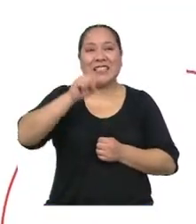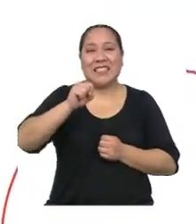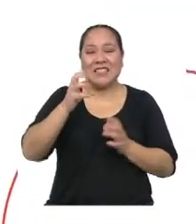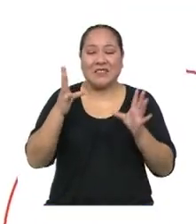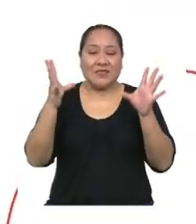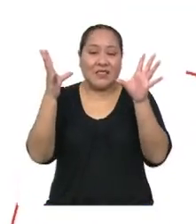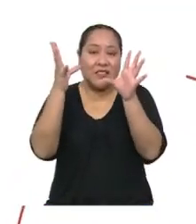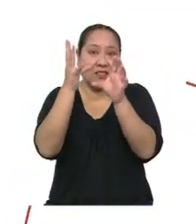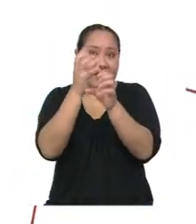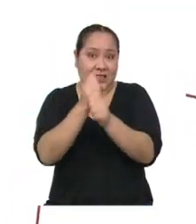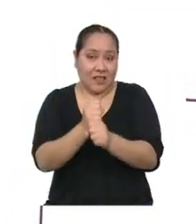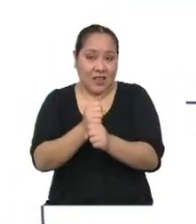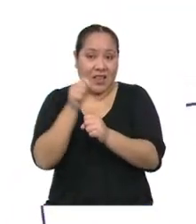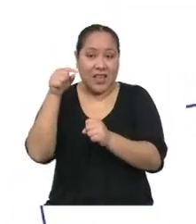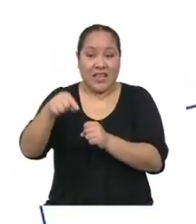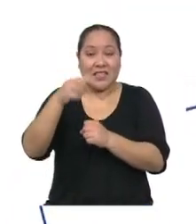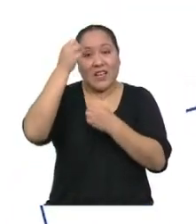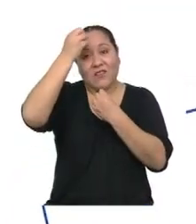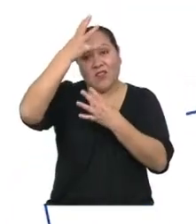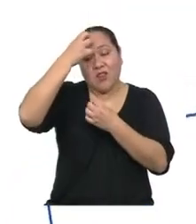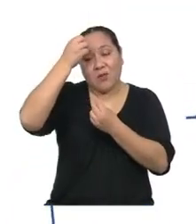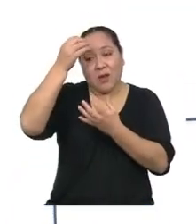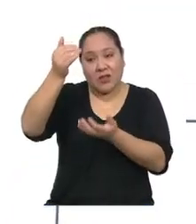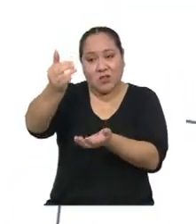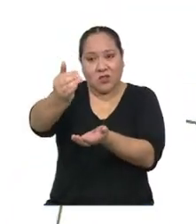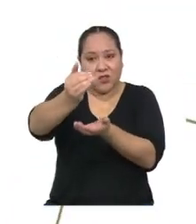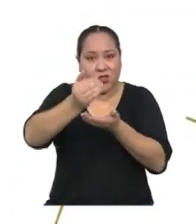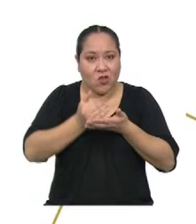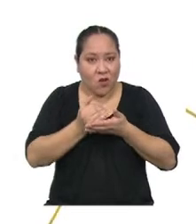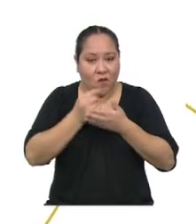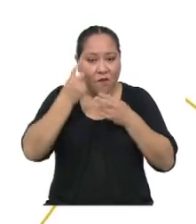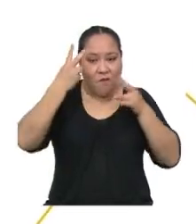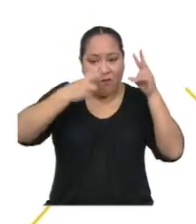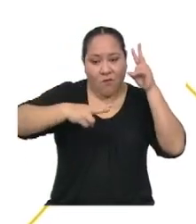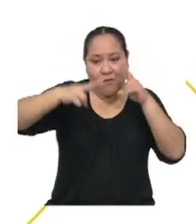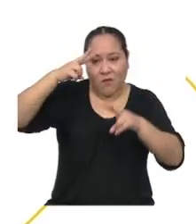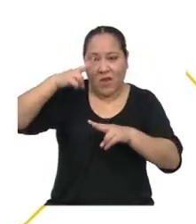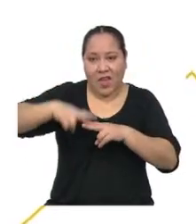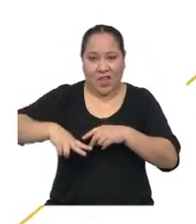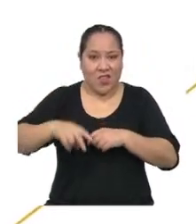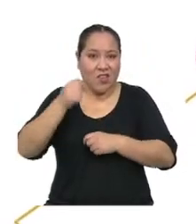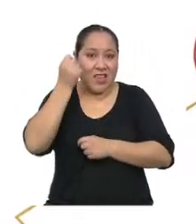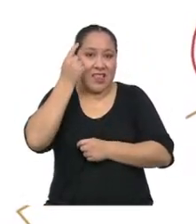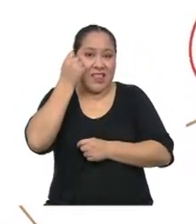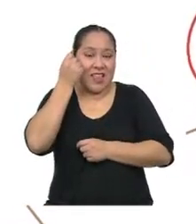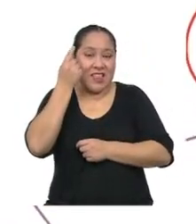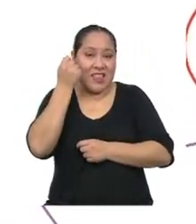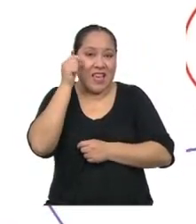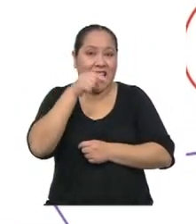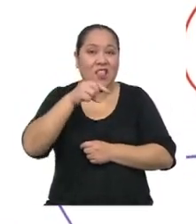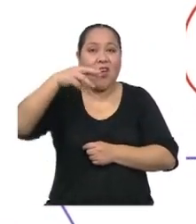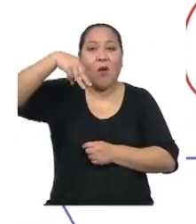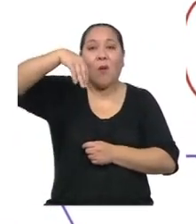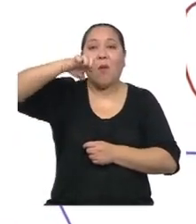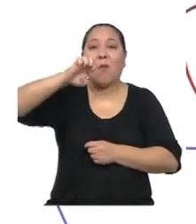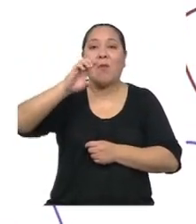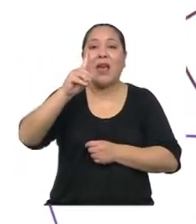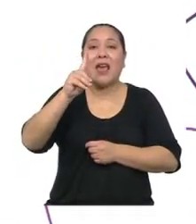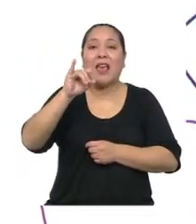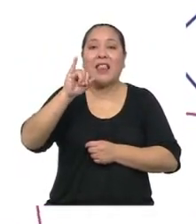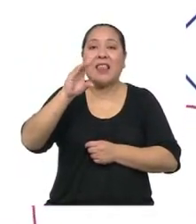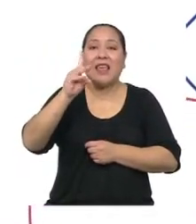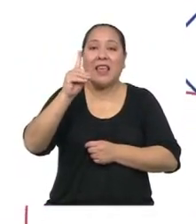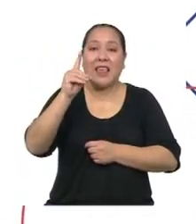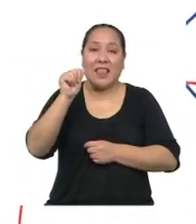sintetizar las características de la población objetivo mediante el cálculo y la interpretación de medidas de tendencia central para